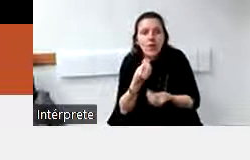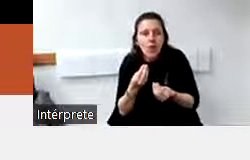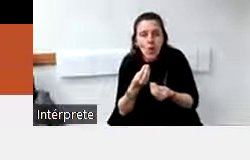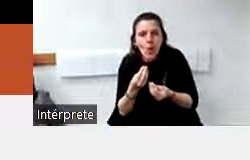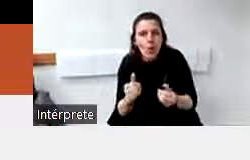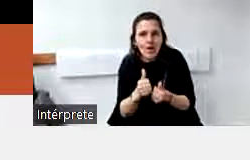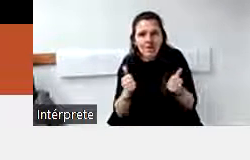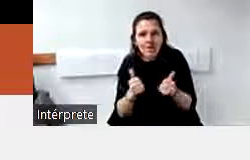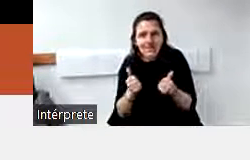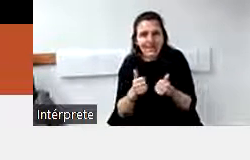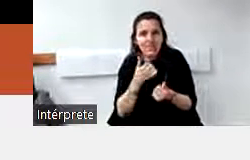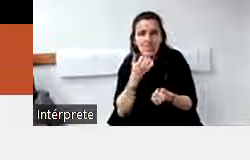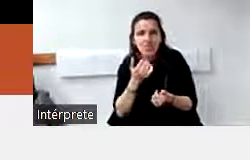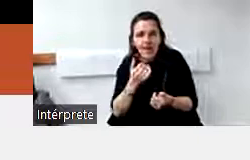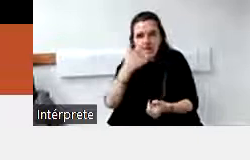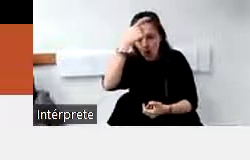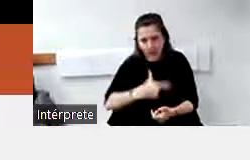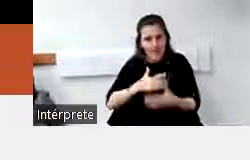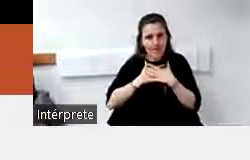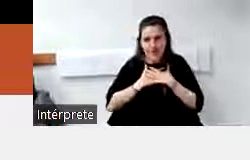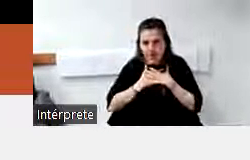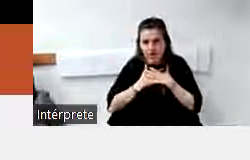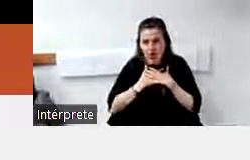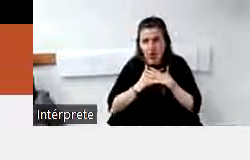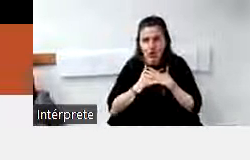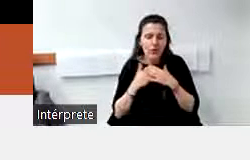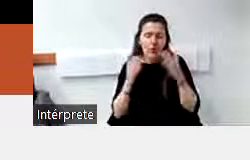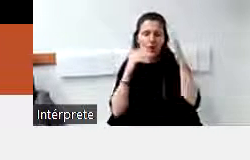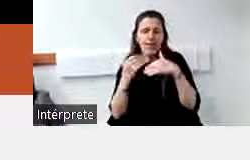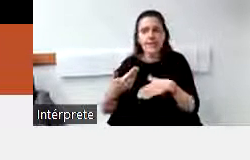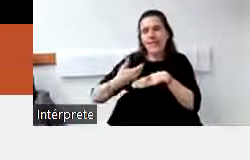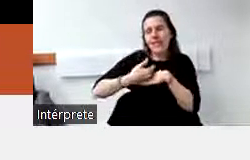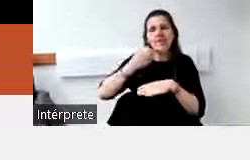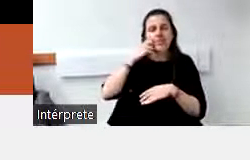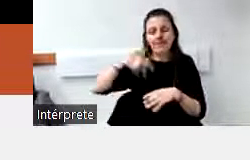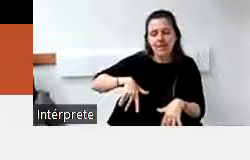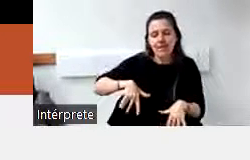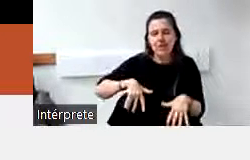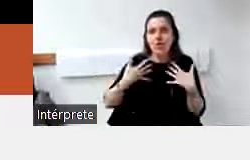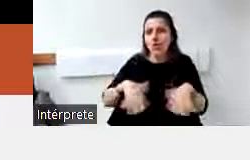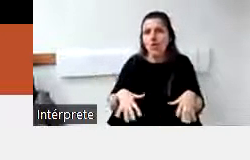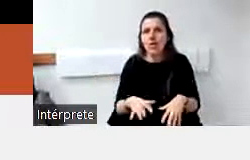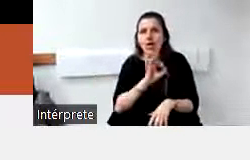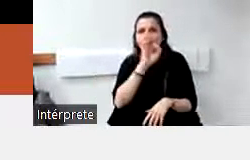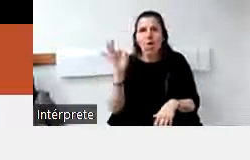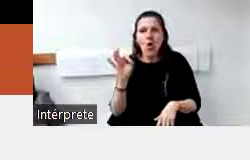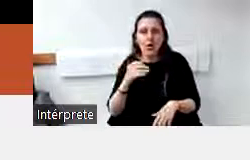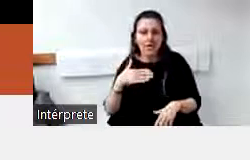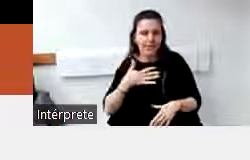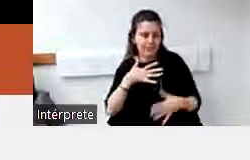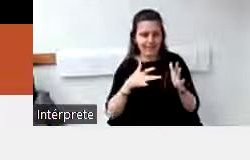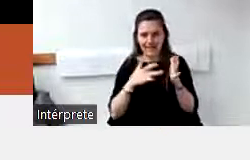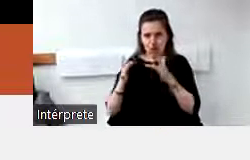tocar, nadie puede decir que se desnuden, nadie puede decir que toquen que toquen a